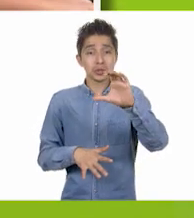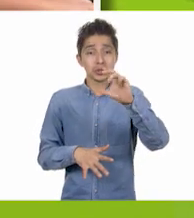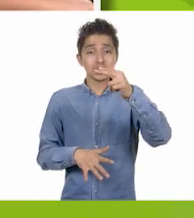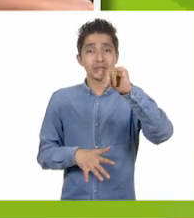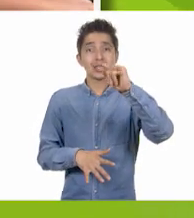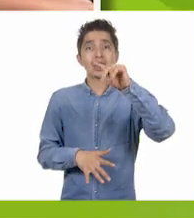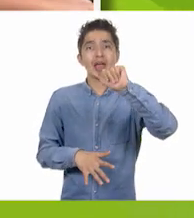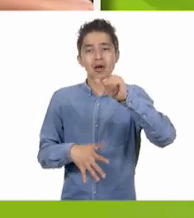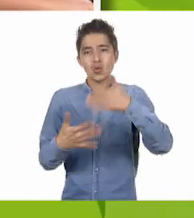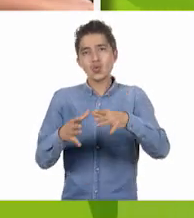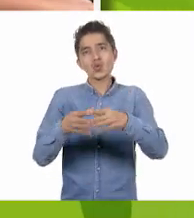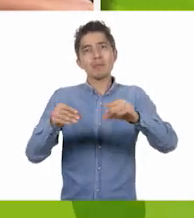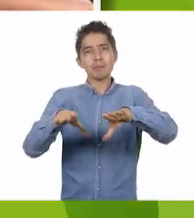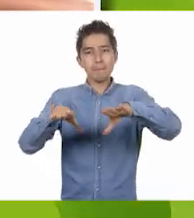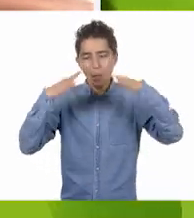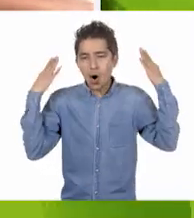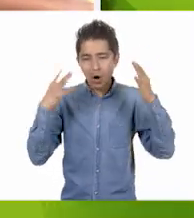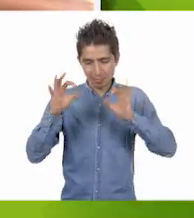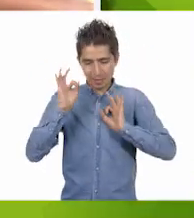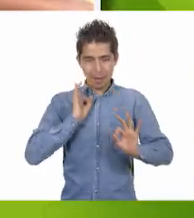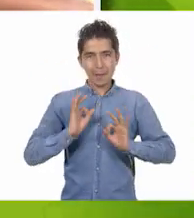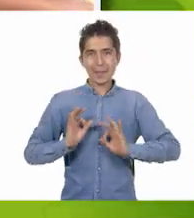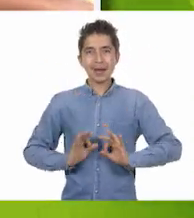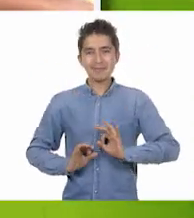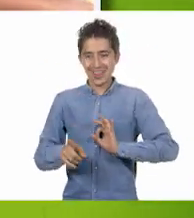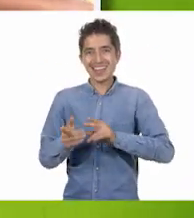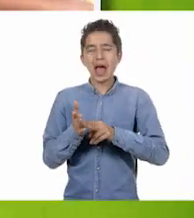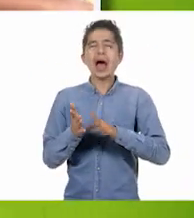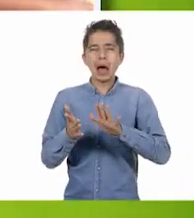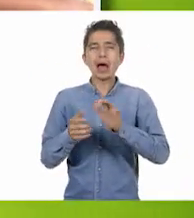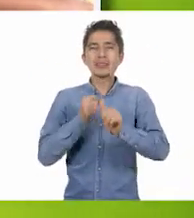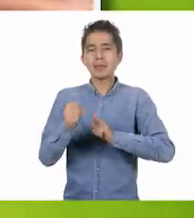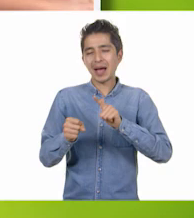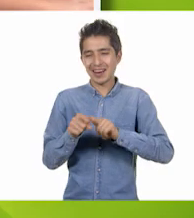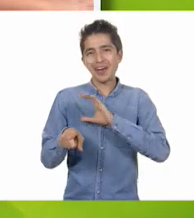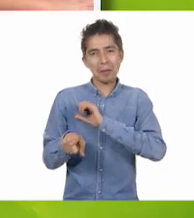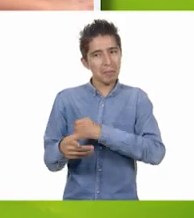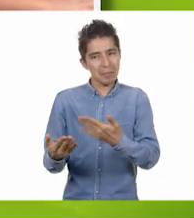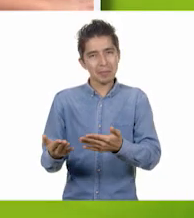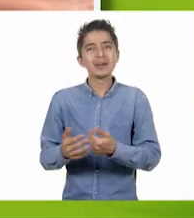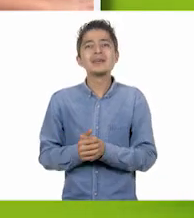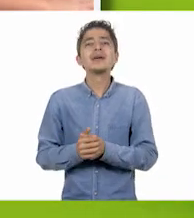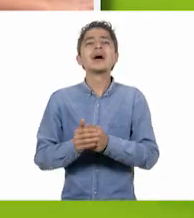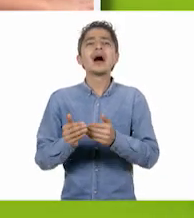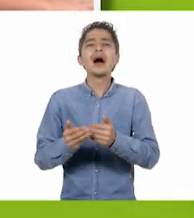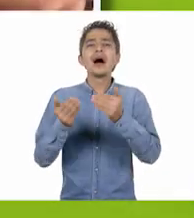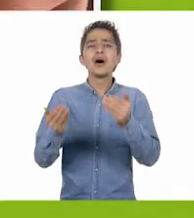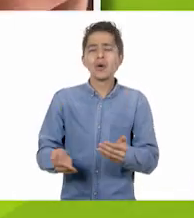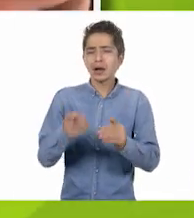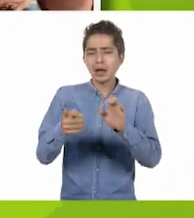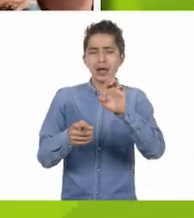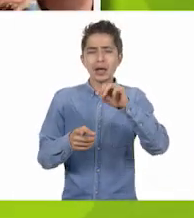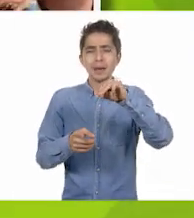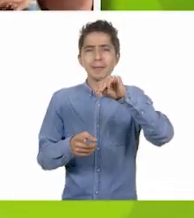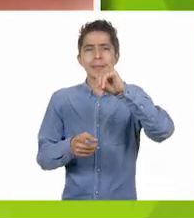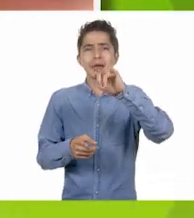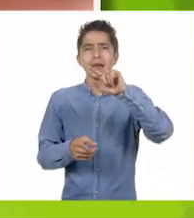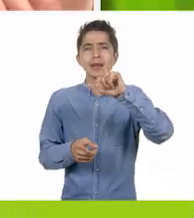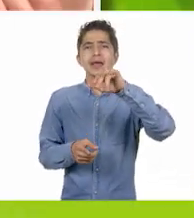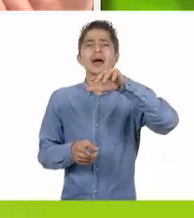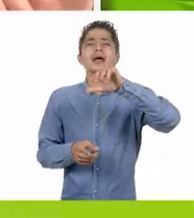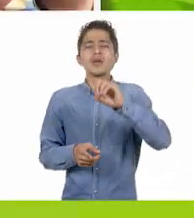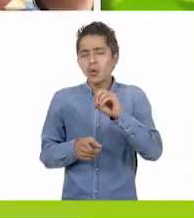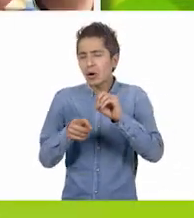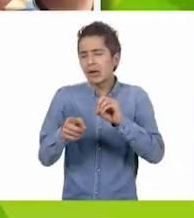rápido. Gracias, tienes muy buenas razones para tener a ese como animal favorito. Oye, Emiliano, ¿y a ti qué animal te